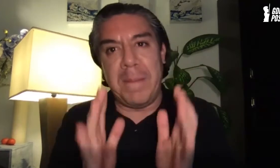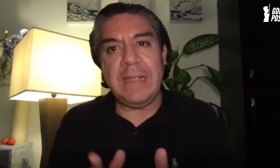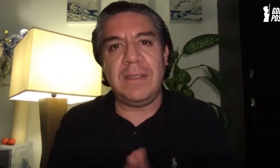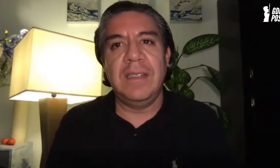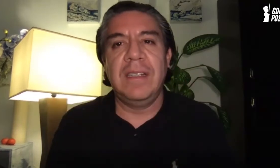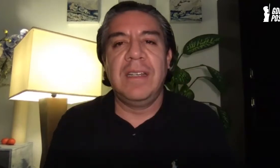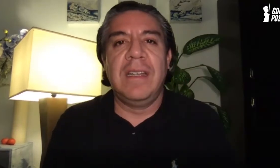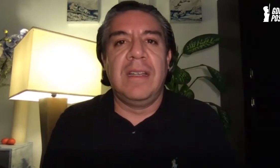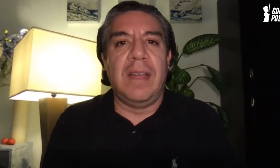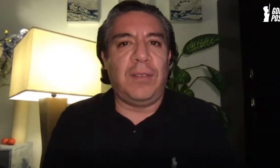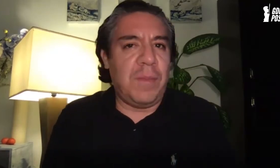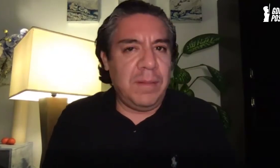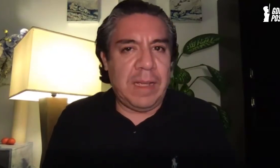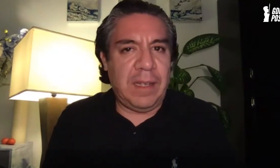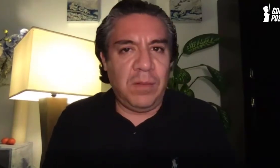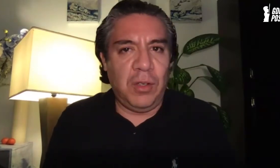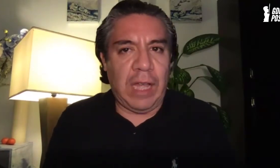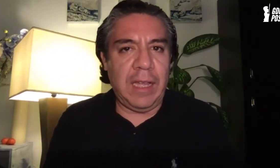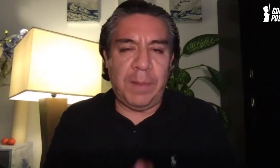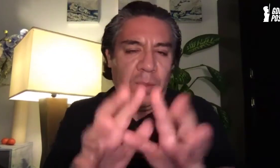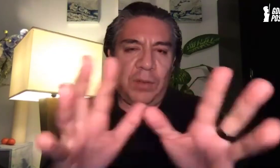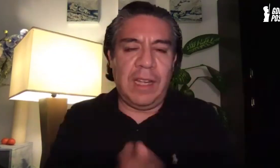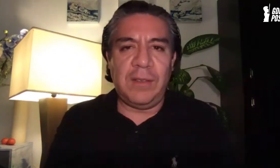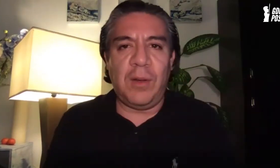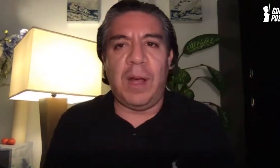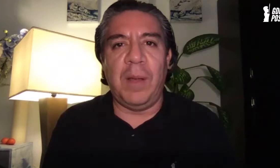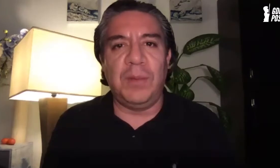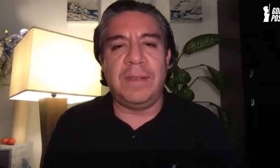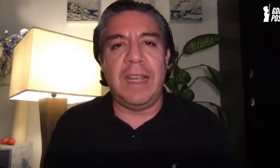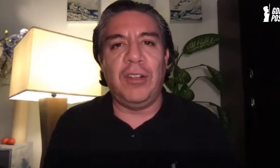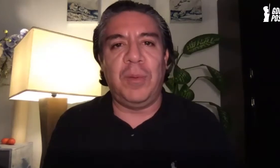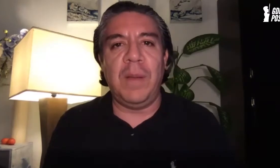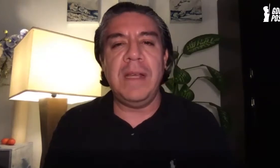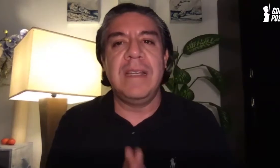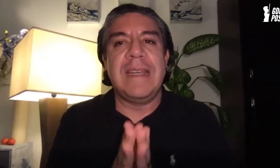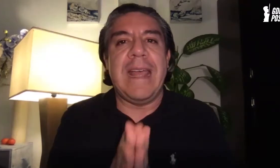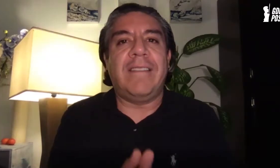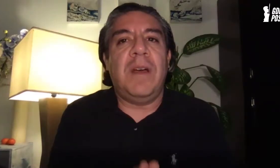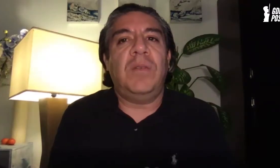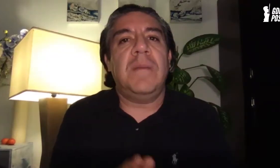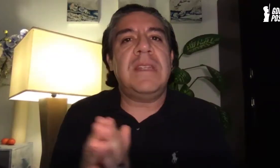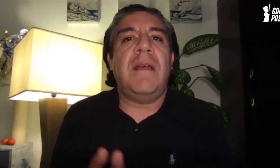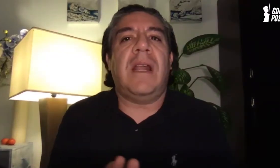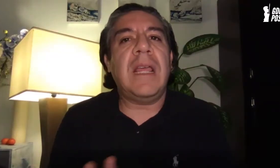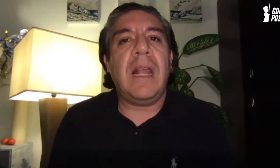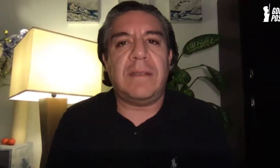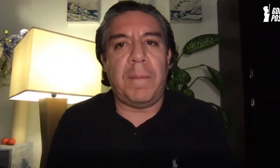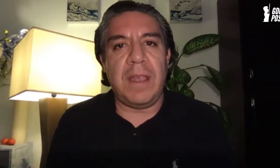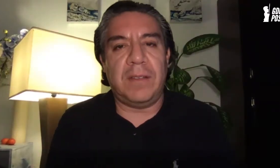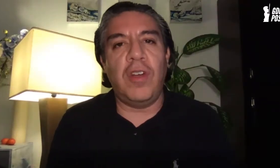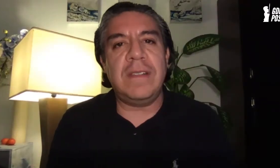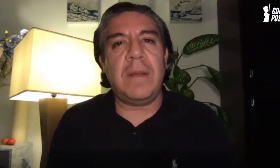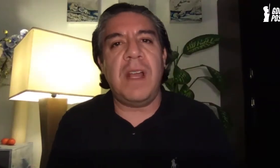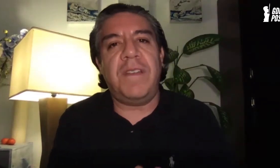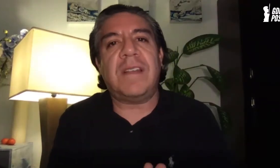marca Pemex. Eso también va a ser un montaje, pero bueno, si quieren eso hablamos en otro programa. El tema justamente del arranque de las